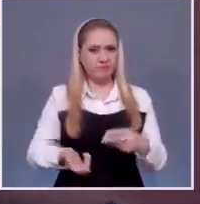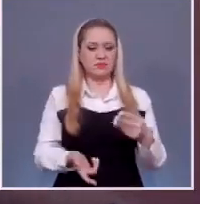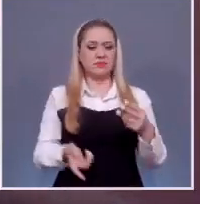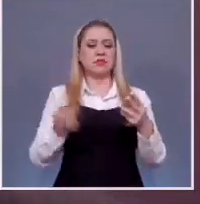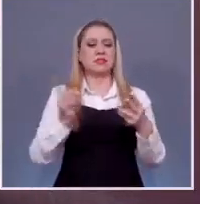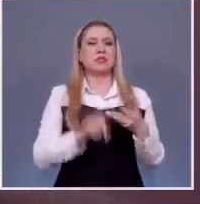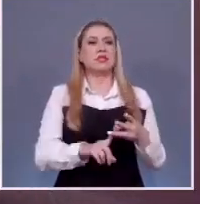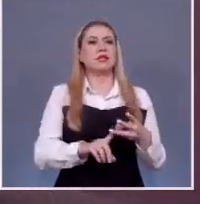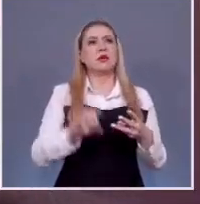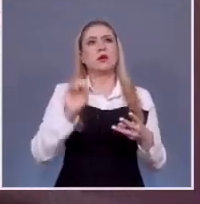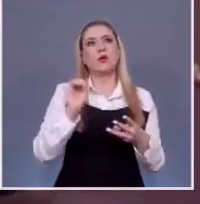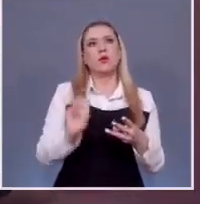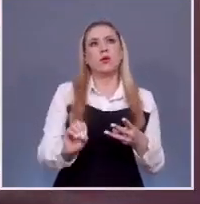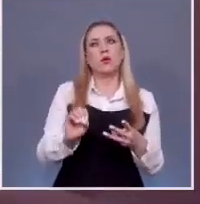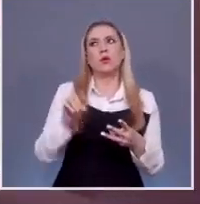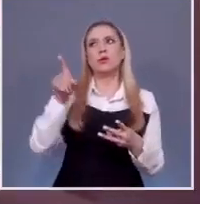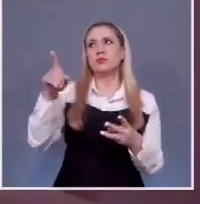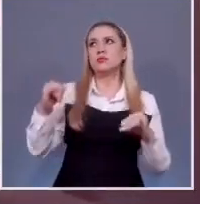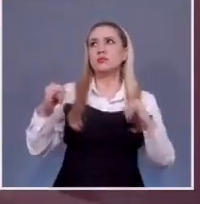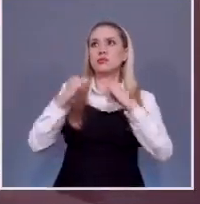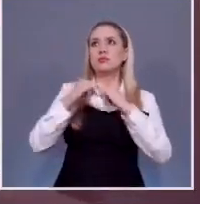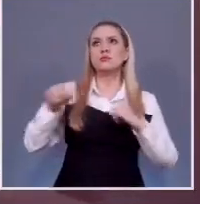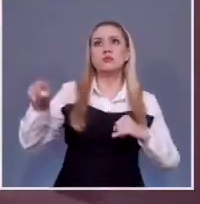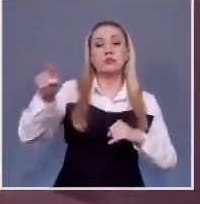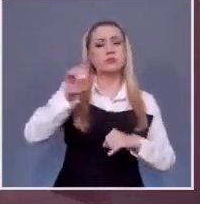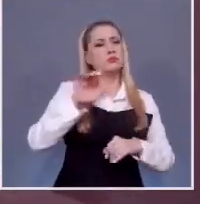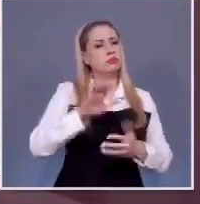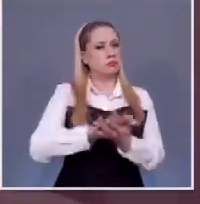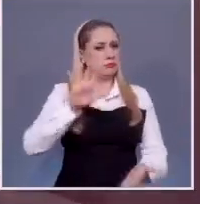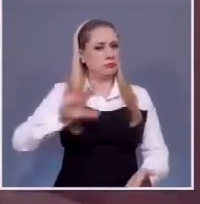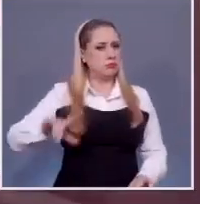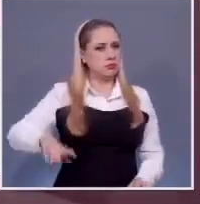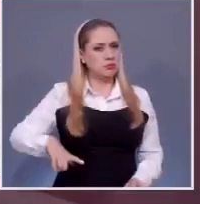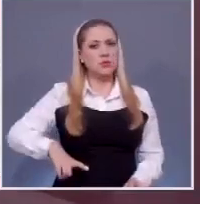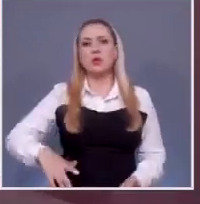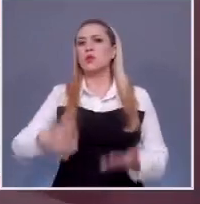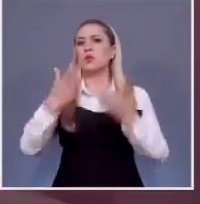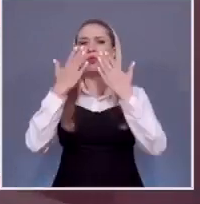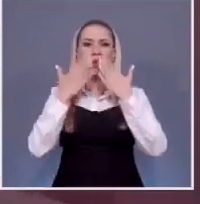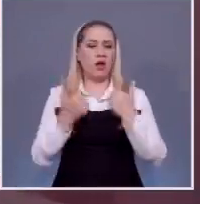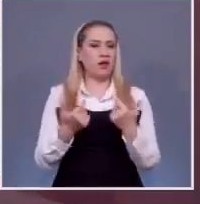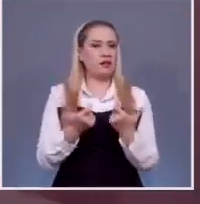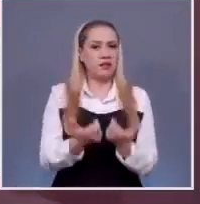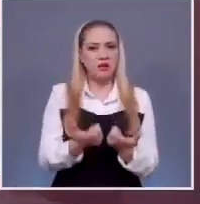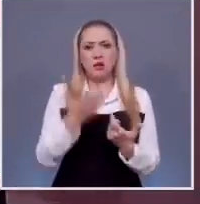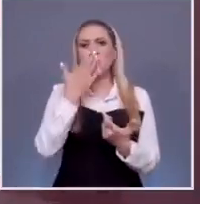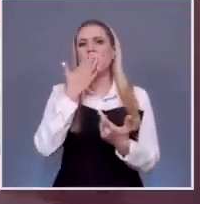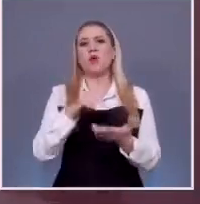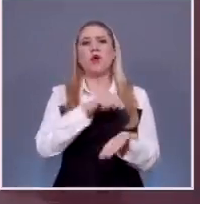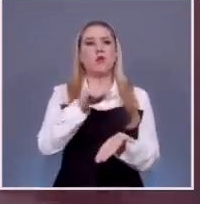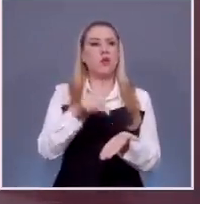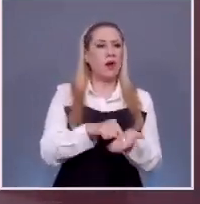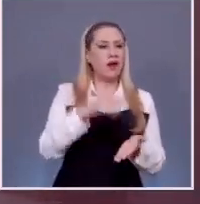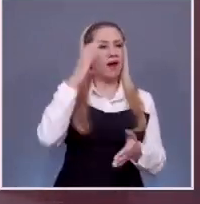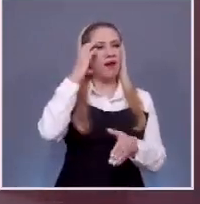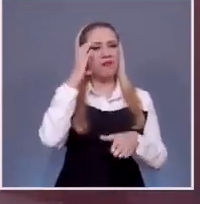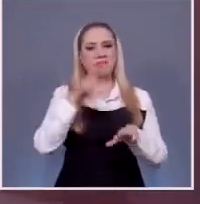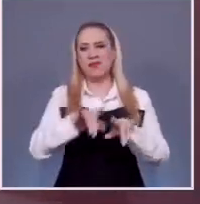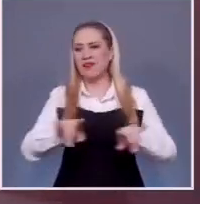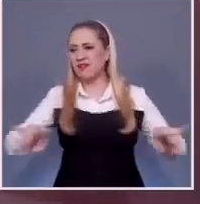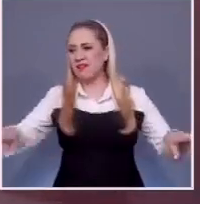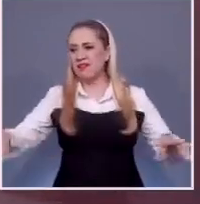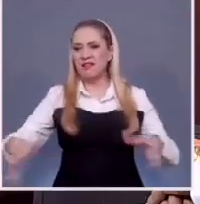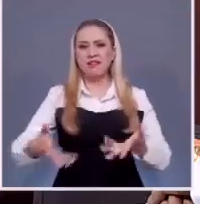que las instituciones, sobre todo las públicas, no tienen recursos suficientes, no hay espacios adecuados, el personal no está calificado, no hay